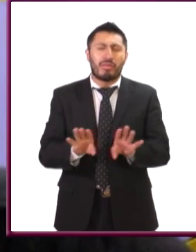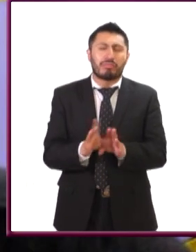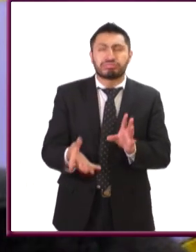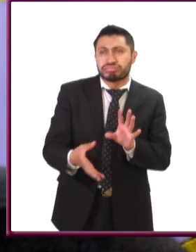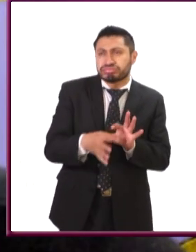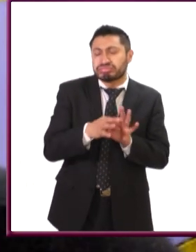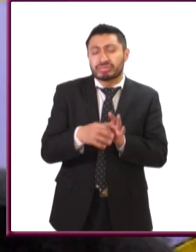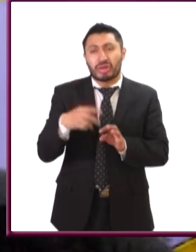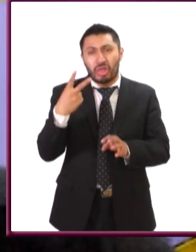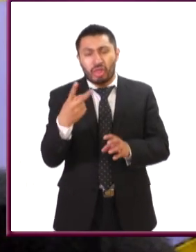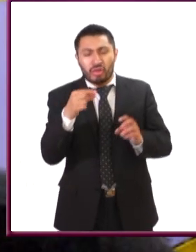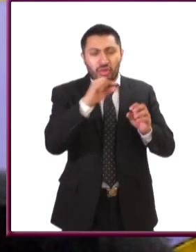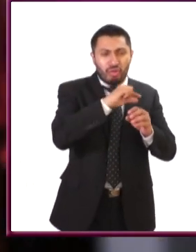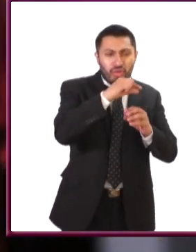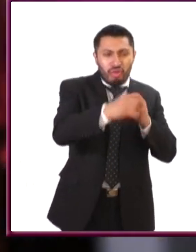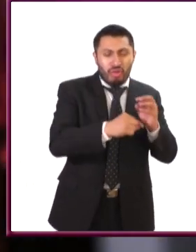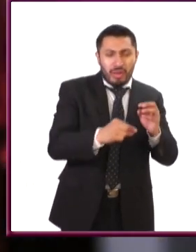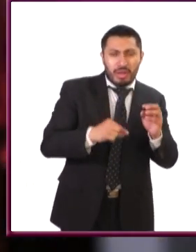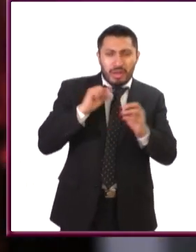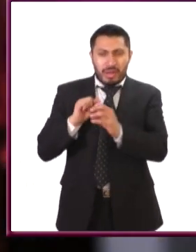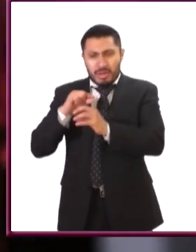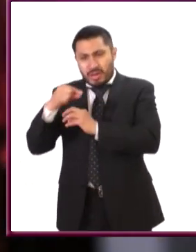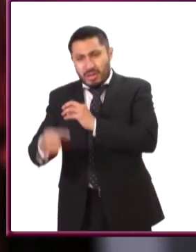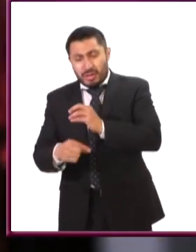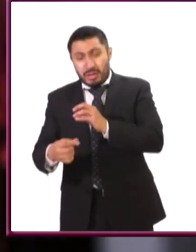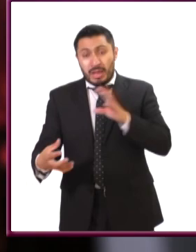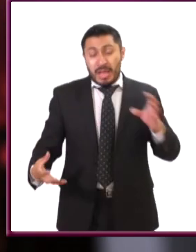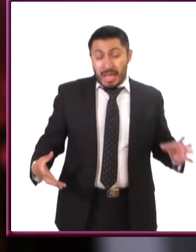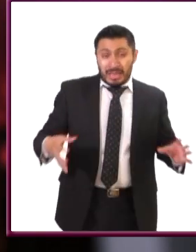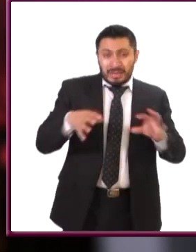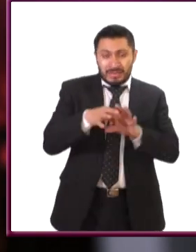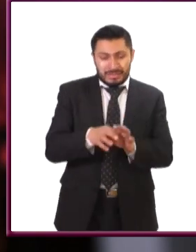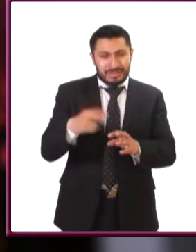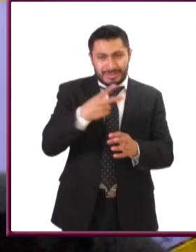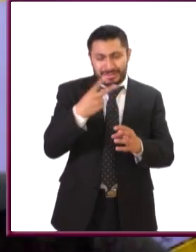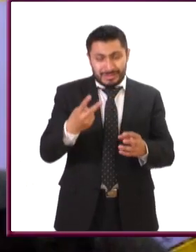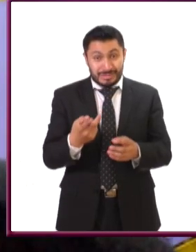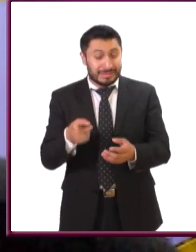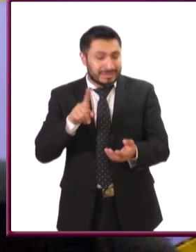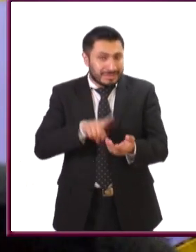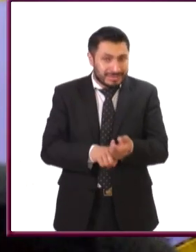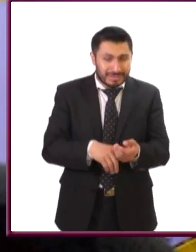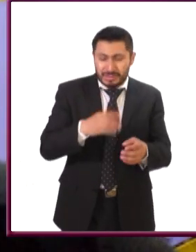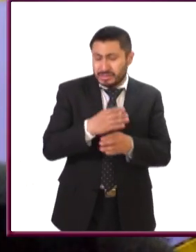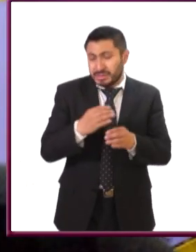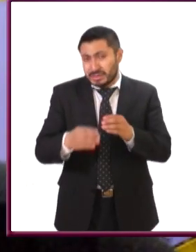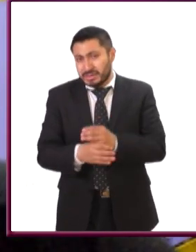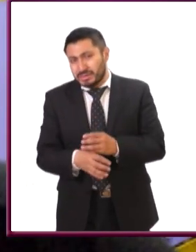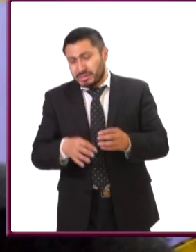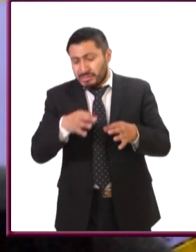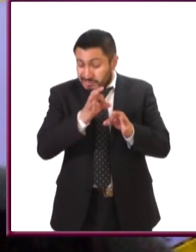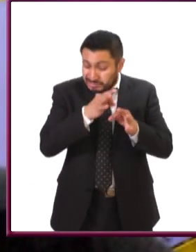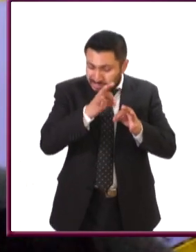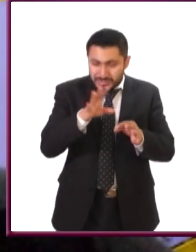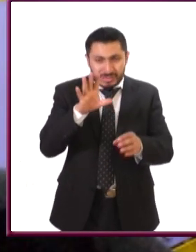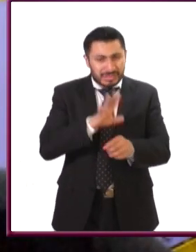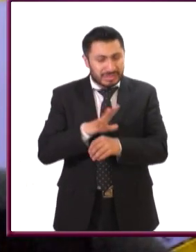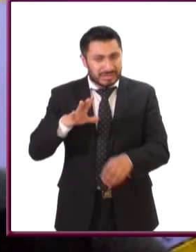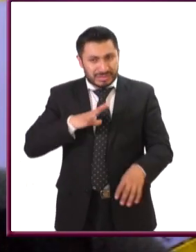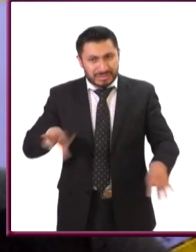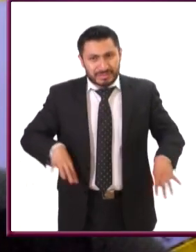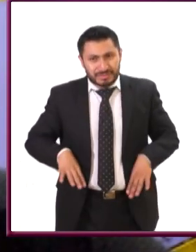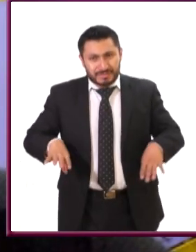es básicamente la unión de dos átomos, dos o más átomos. Es la parte más pequeña de una sustancia que